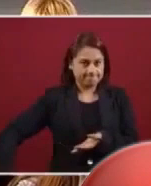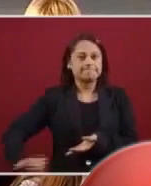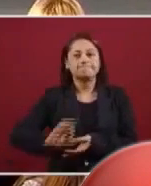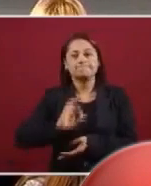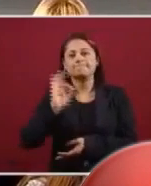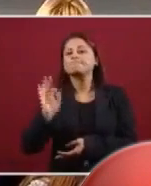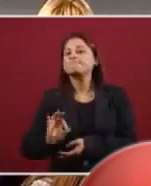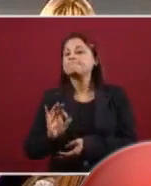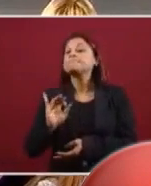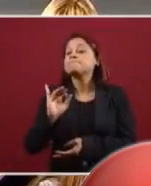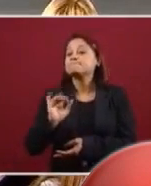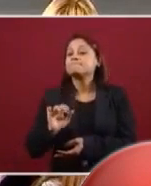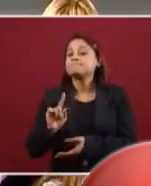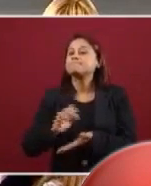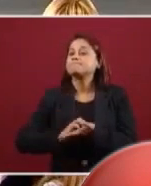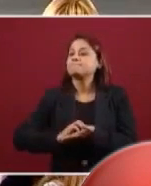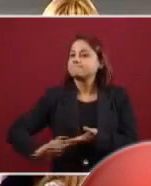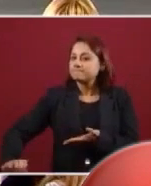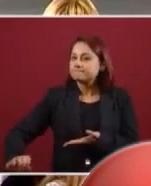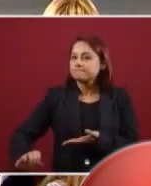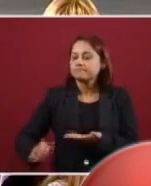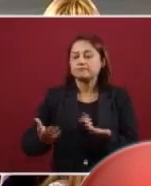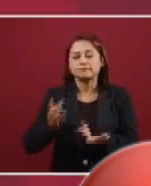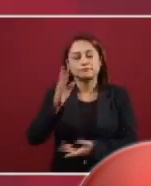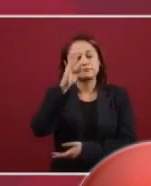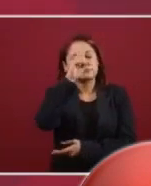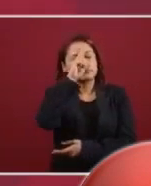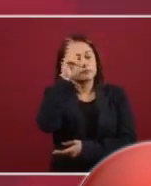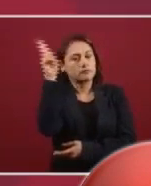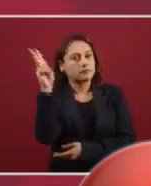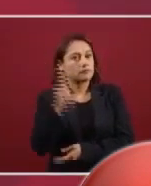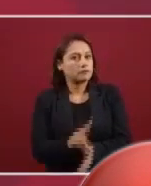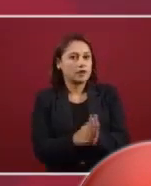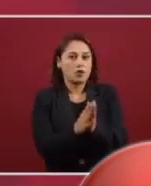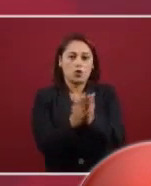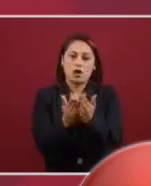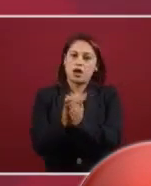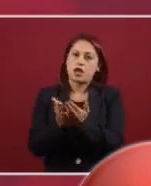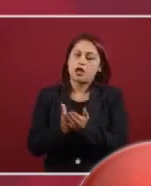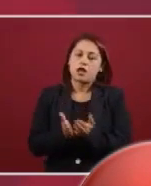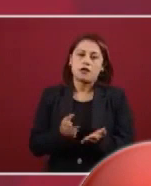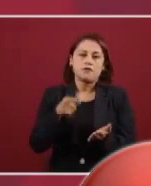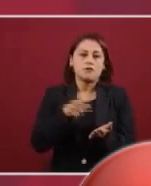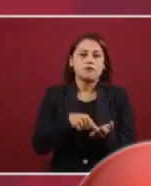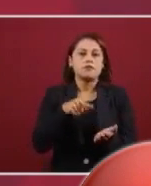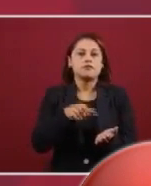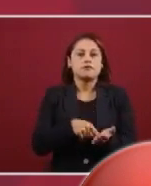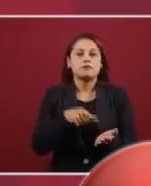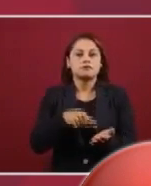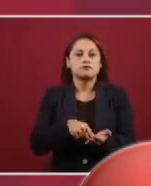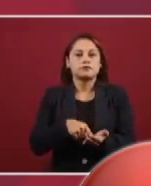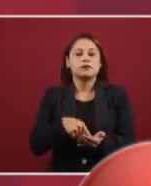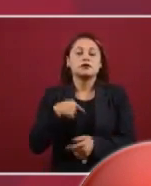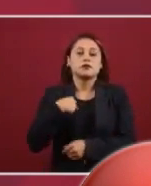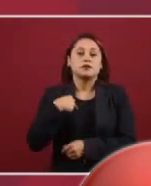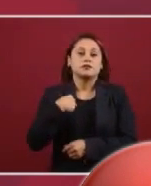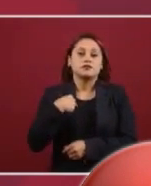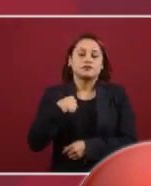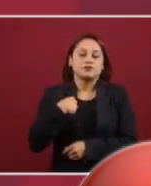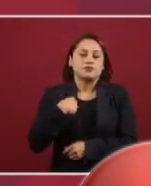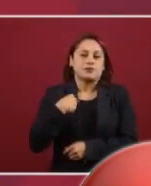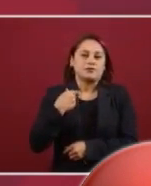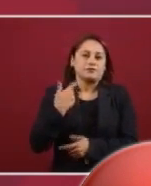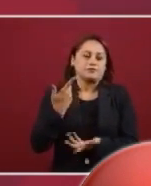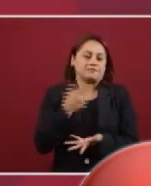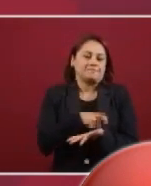sobre todo en lo que tiene que ver con los libros, que era de mis principales ingresos durante mucho tiempo. Entonces,